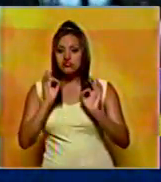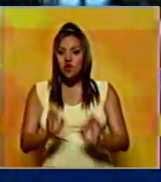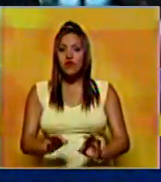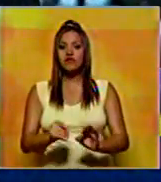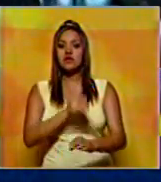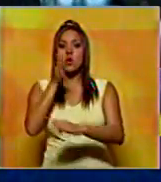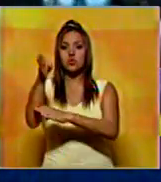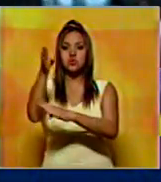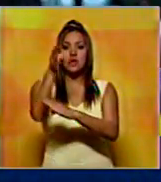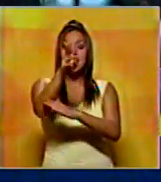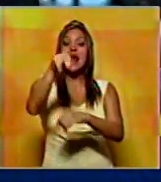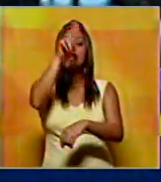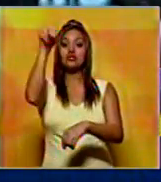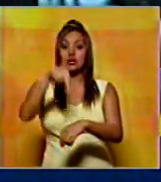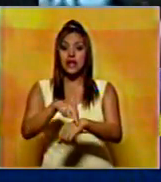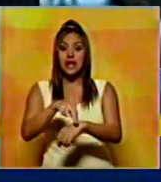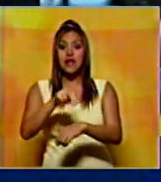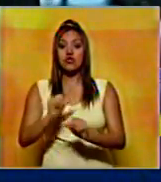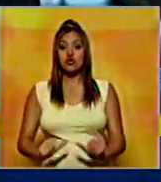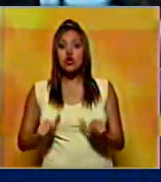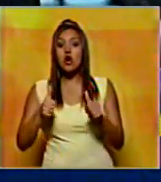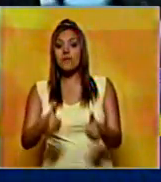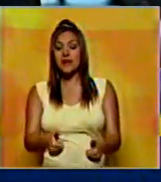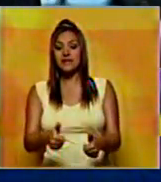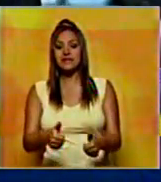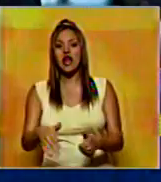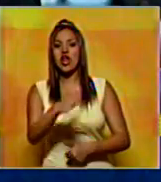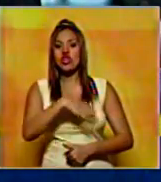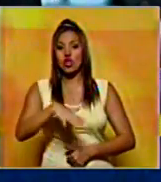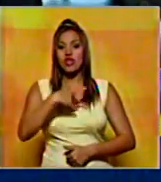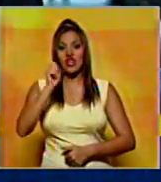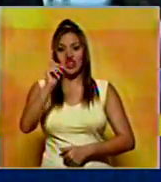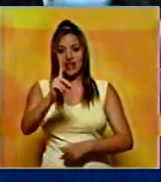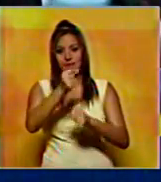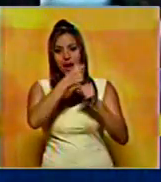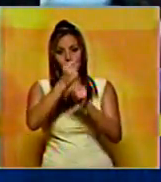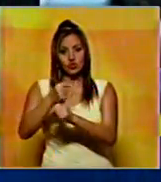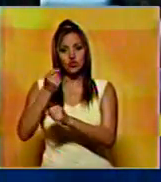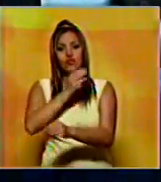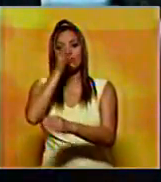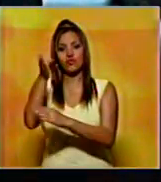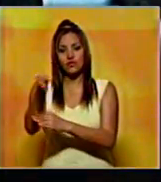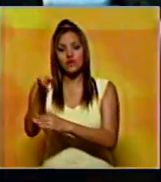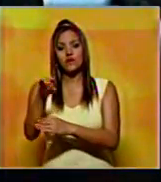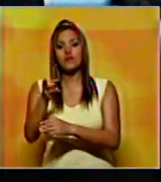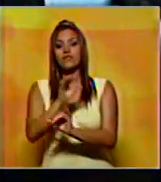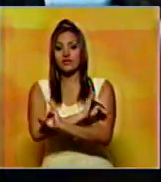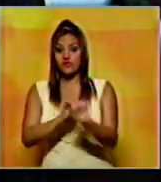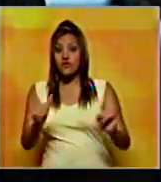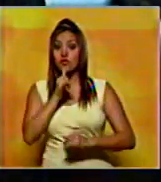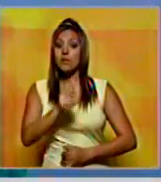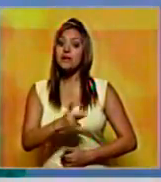todo el territorio nacional. La misma comenzará en Tucupita, estado de El Tamacuro. José Leonardo Nava, Noticiero Venevisión.